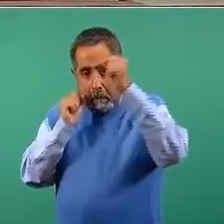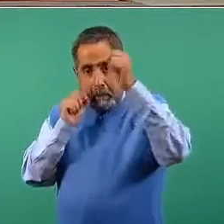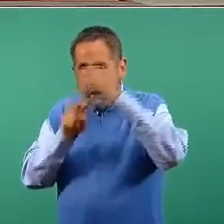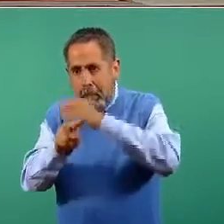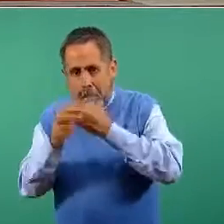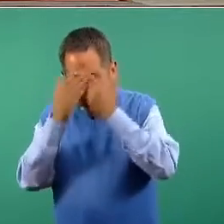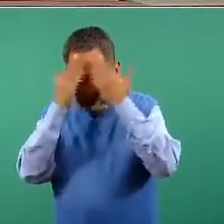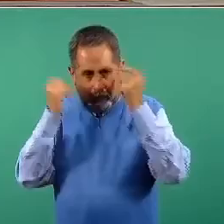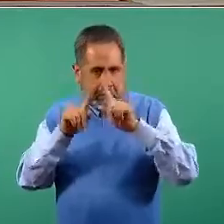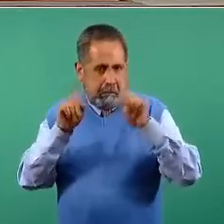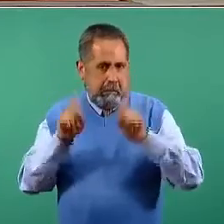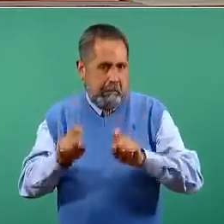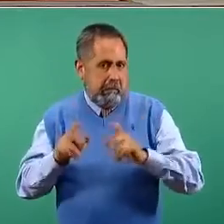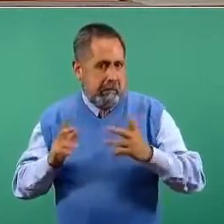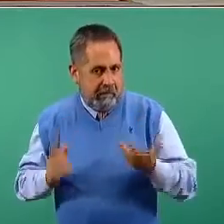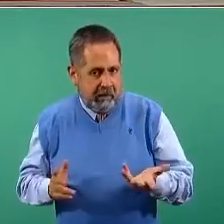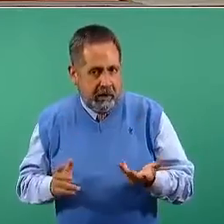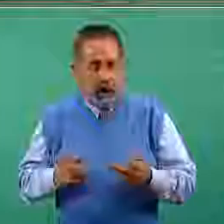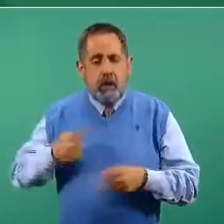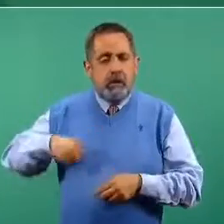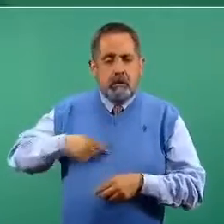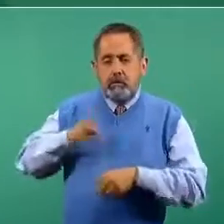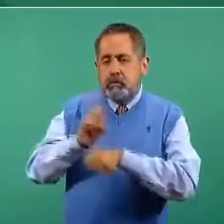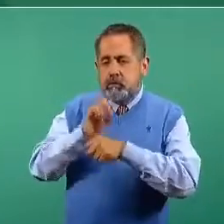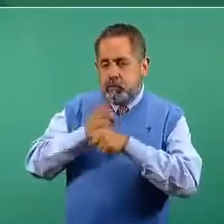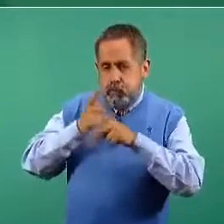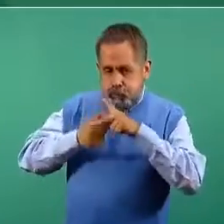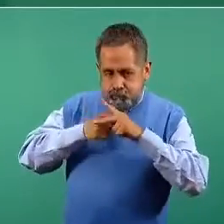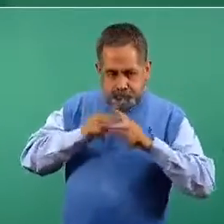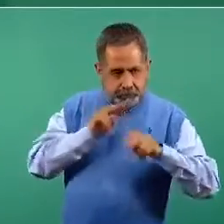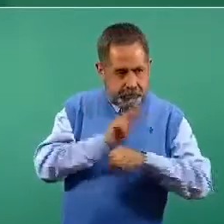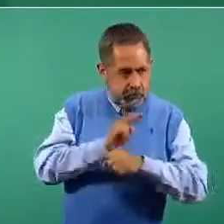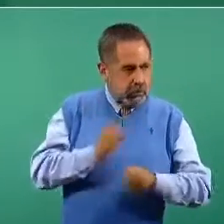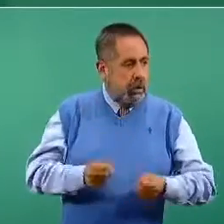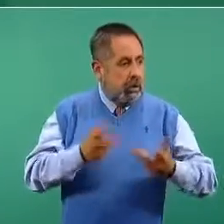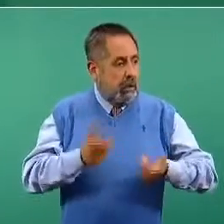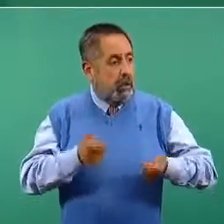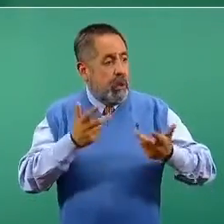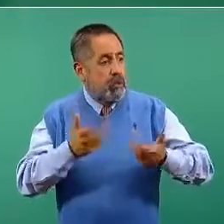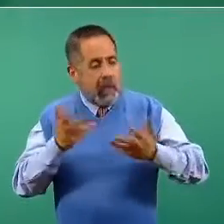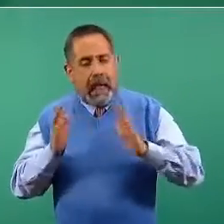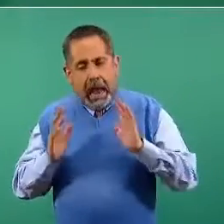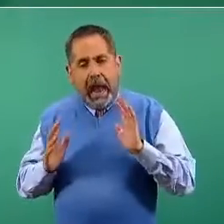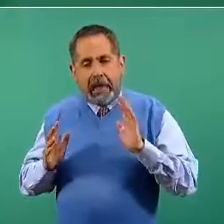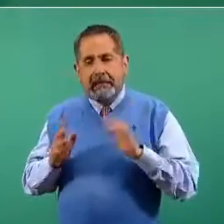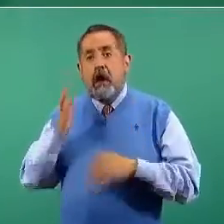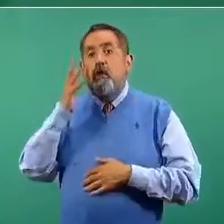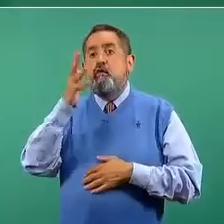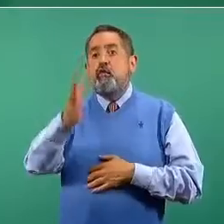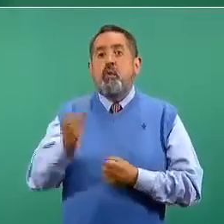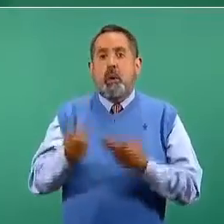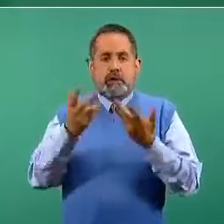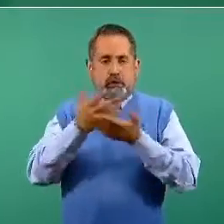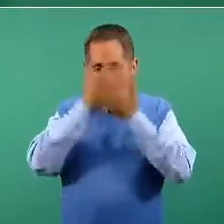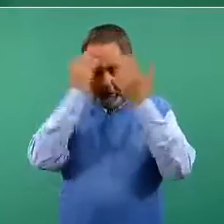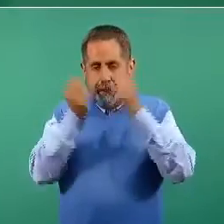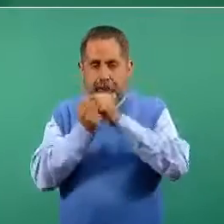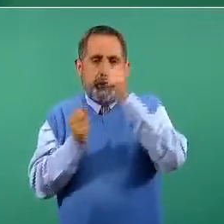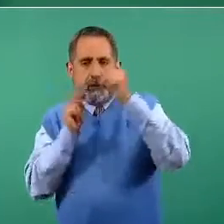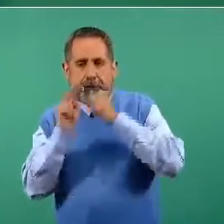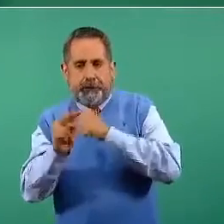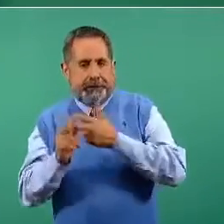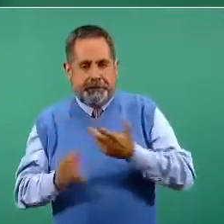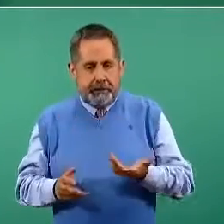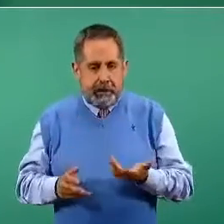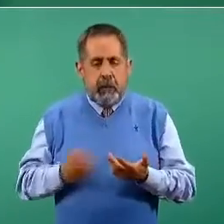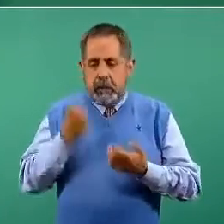científica. Lo que tenemos es un monitoreo diario, para eso tenemos un sistema de vigilancia epidemiológica que cumple su propósito, y